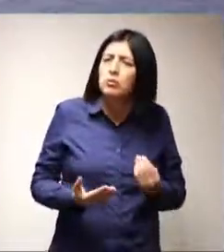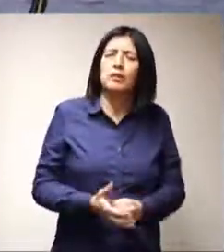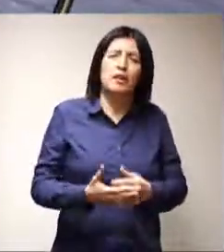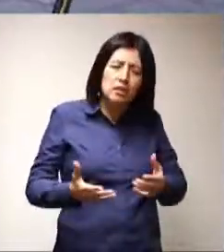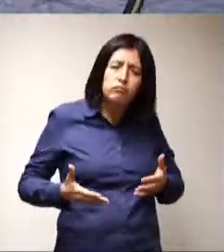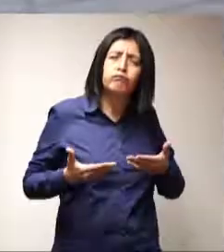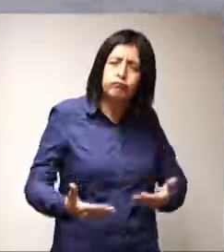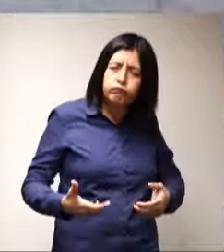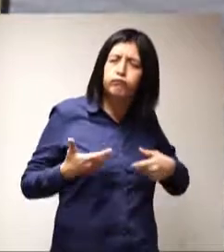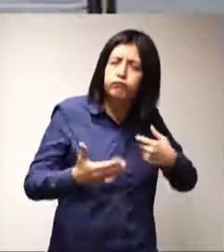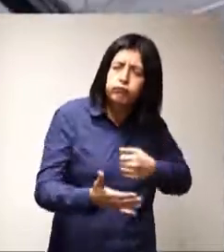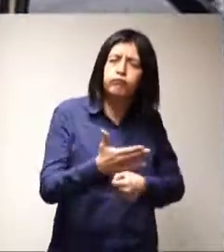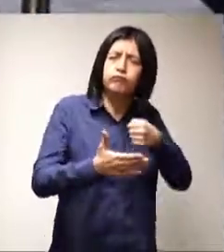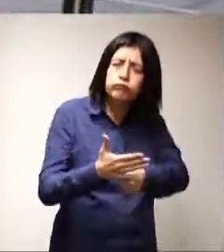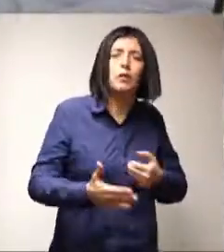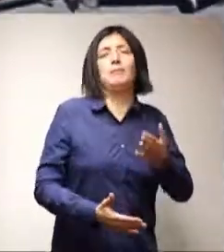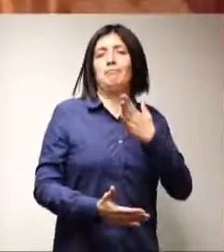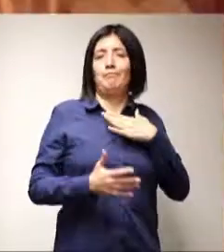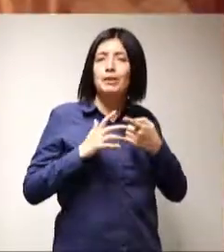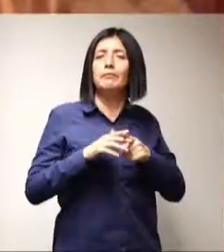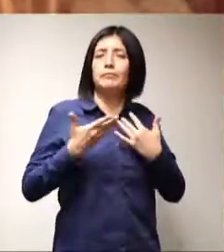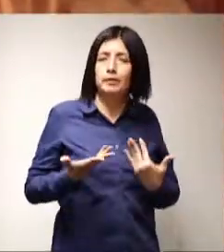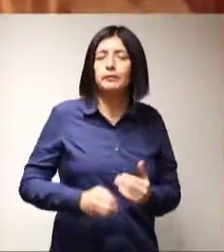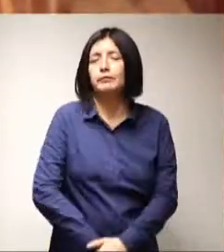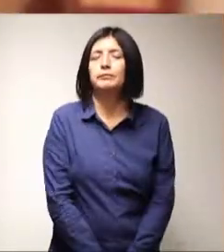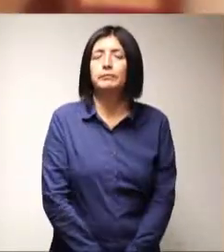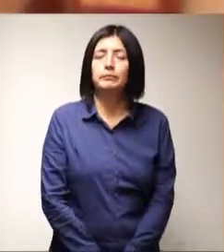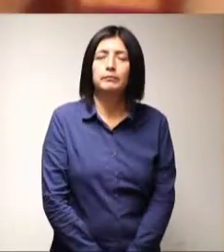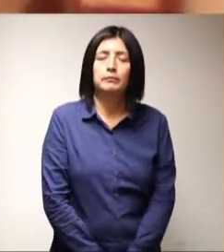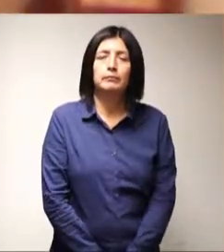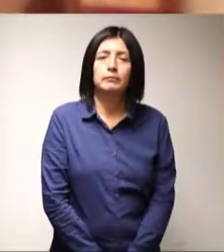Porque cada impulso desde siempre ha sido mío.